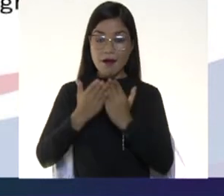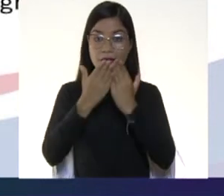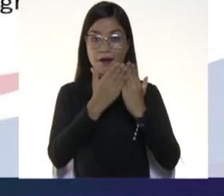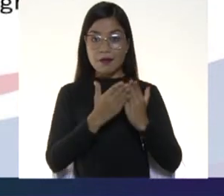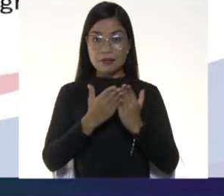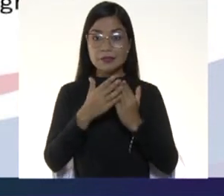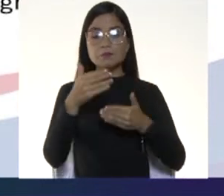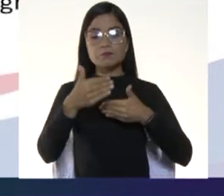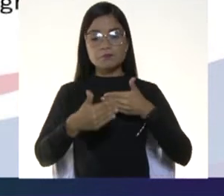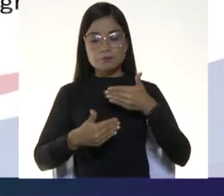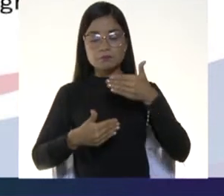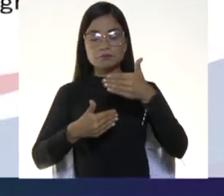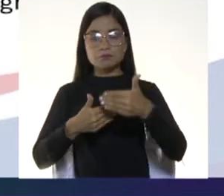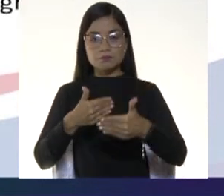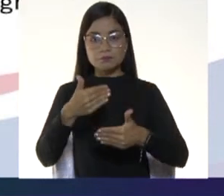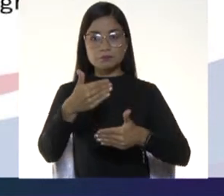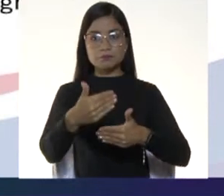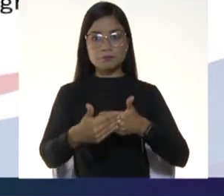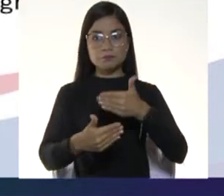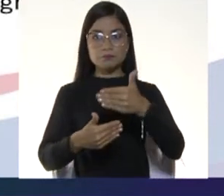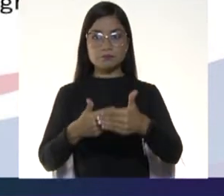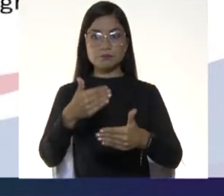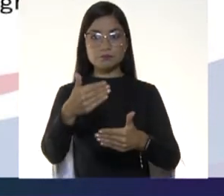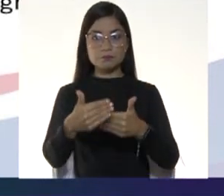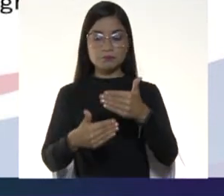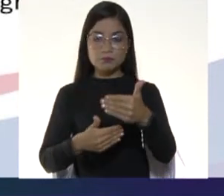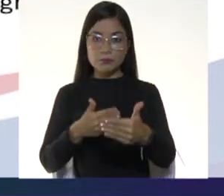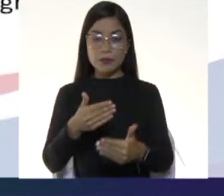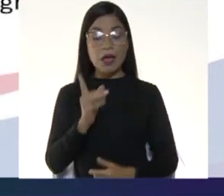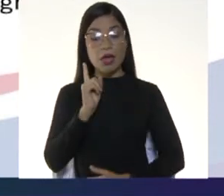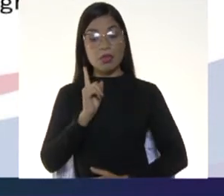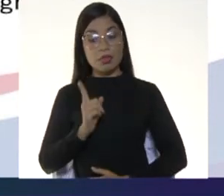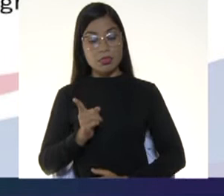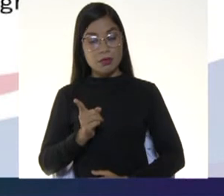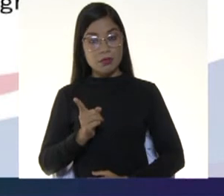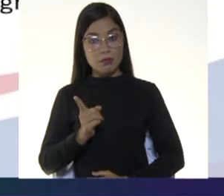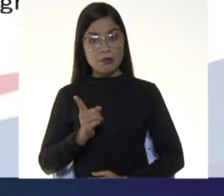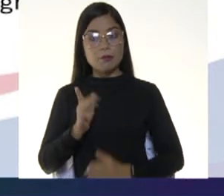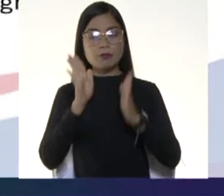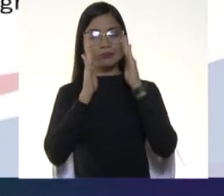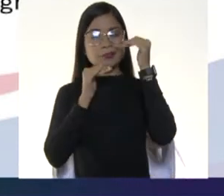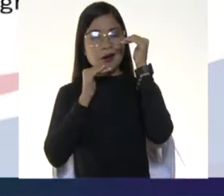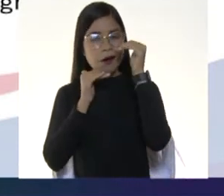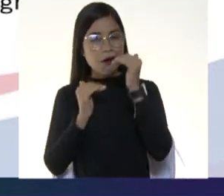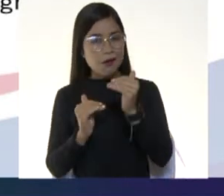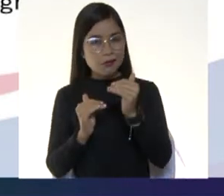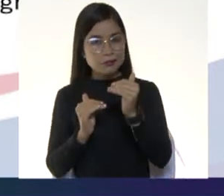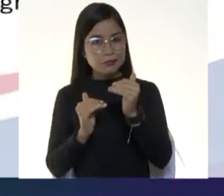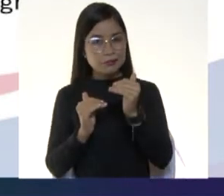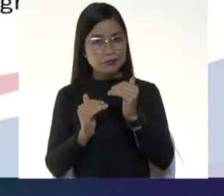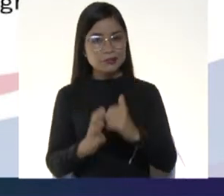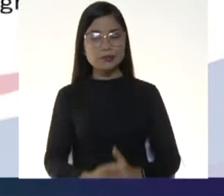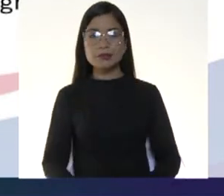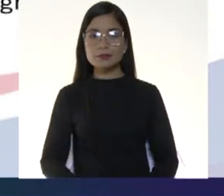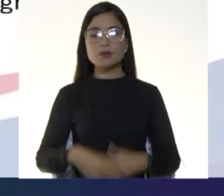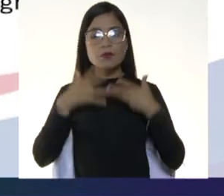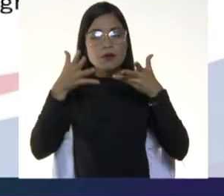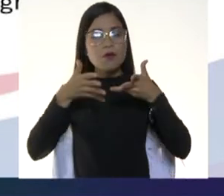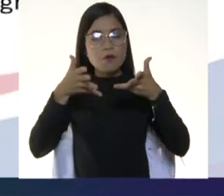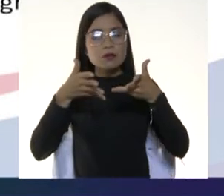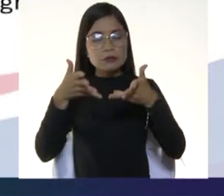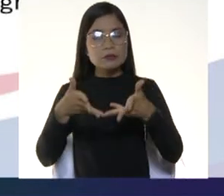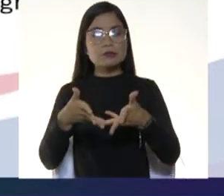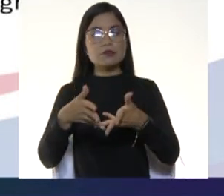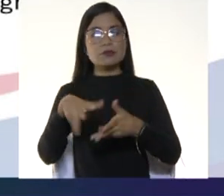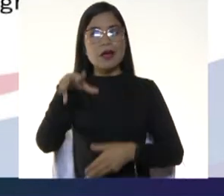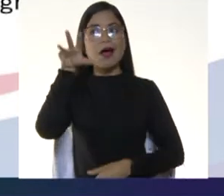será progresivo. En consecuencia, debemos estar muy atentos a cada una de las orientaciones emanadas